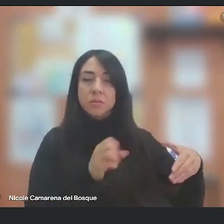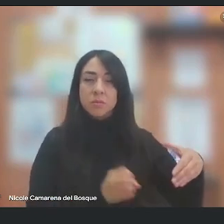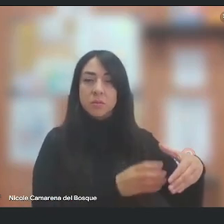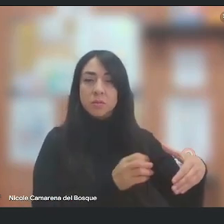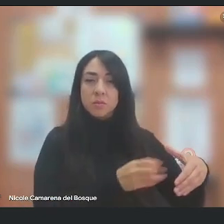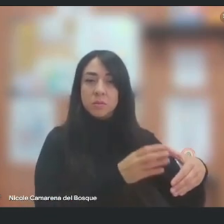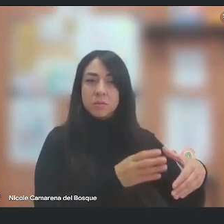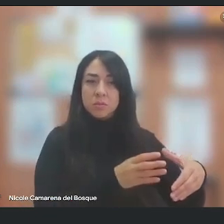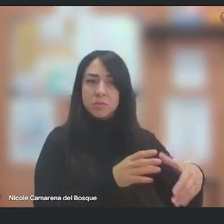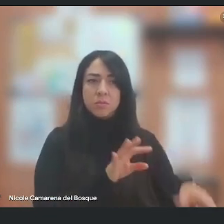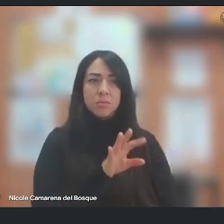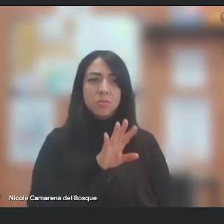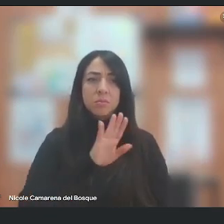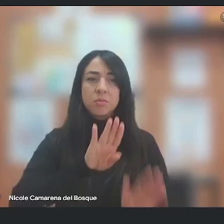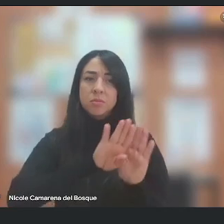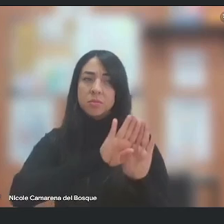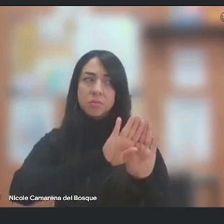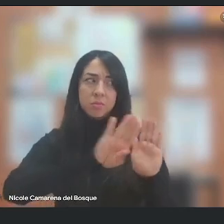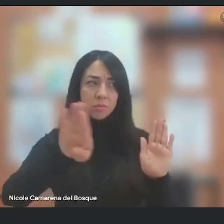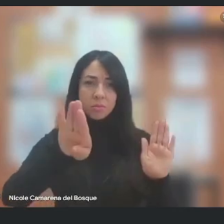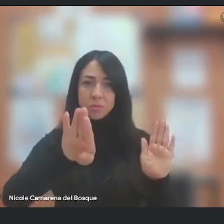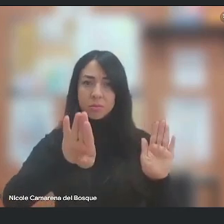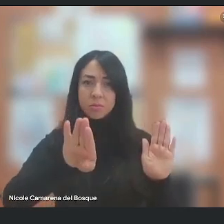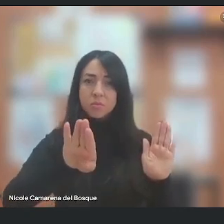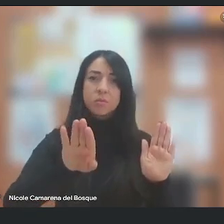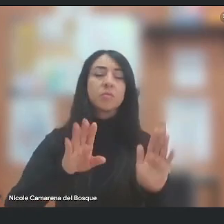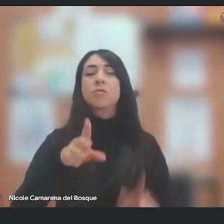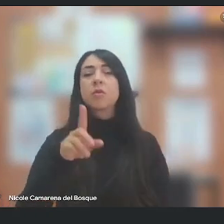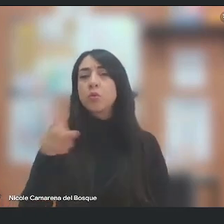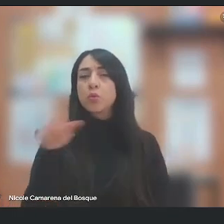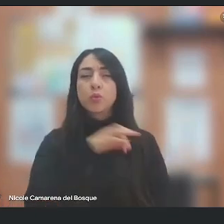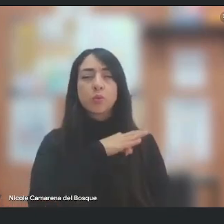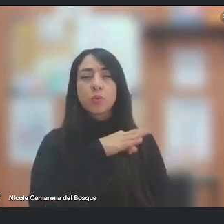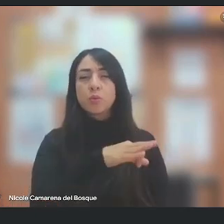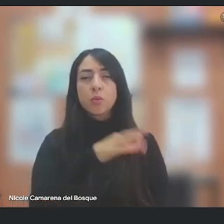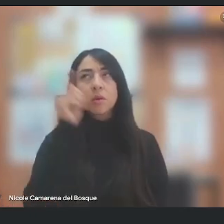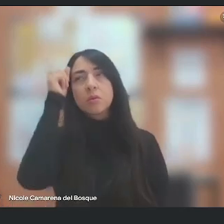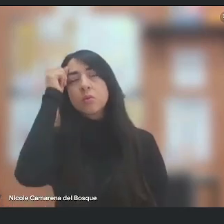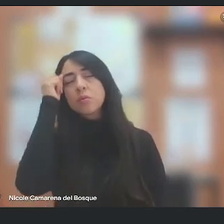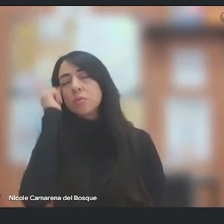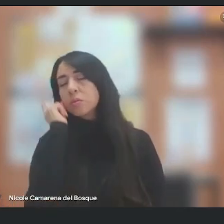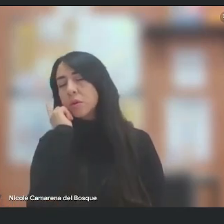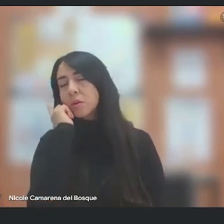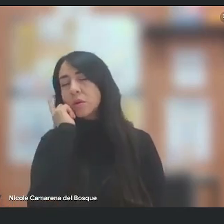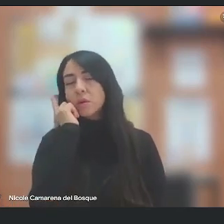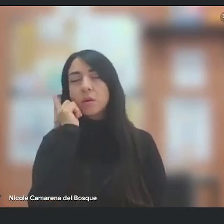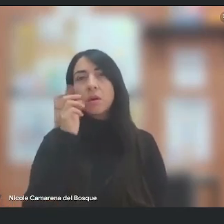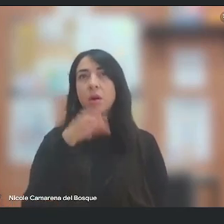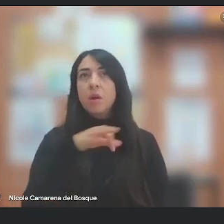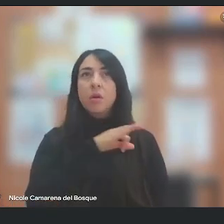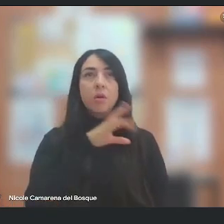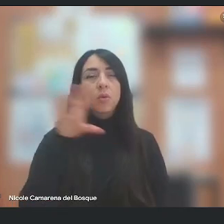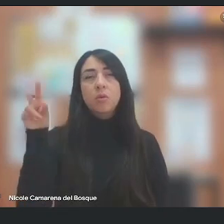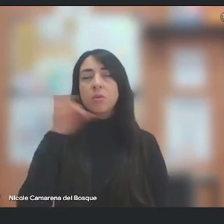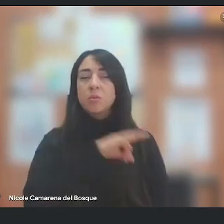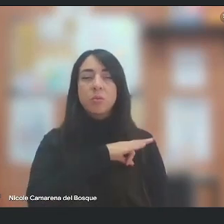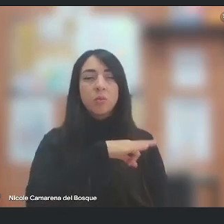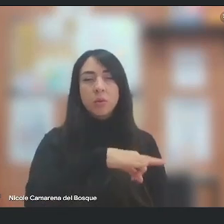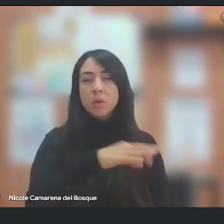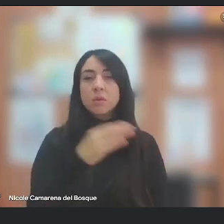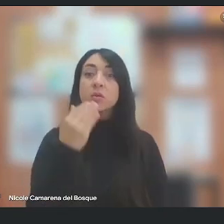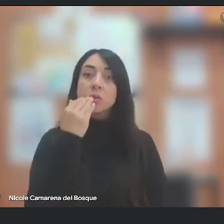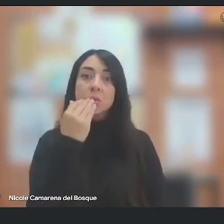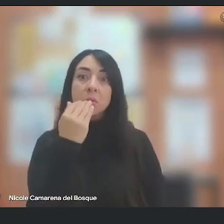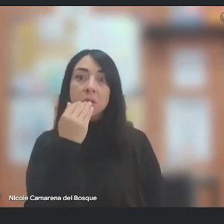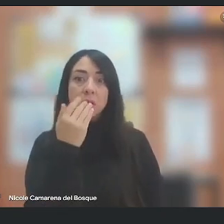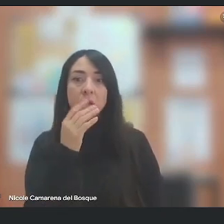periodo menstrual, y era en el 2021, o sea, ya son respuestas o encuestas no de hace